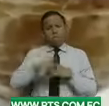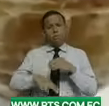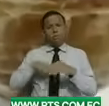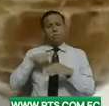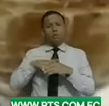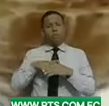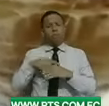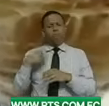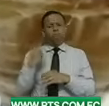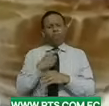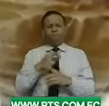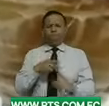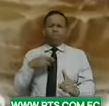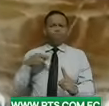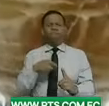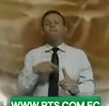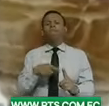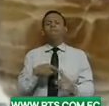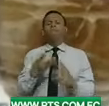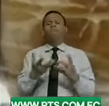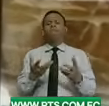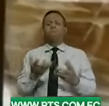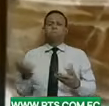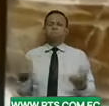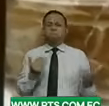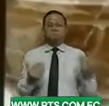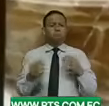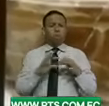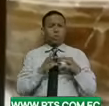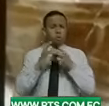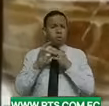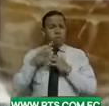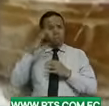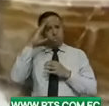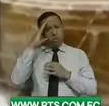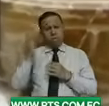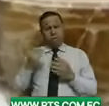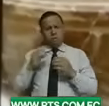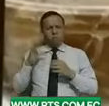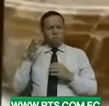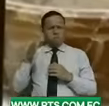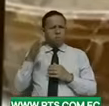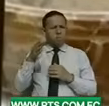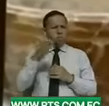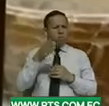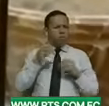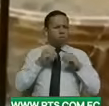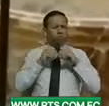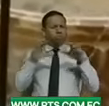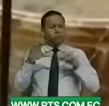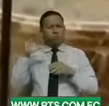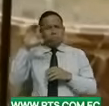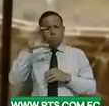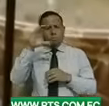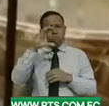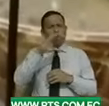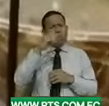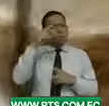designado todos los elementos posibles para poder dar con los culpables de este execrable hecho. Sin embargo, pues